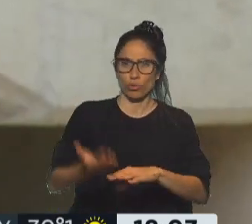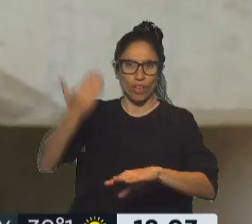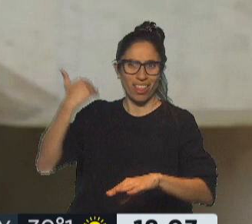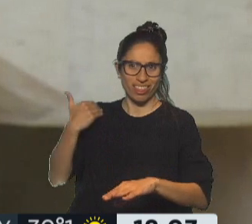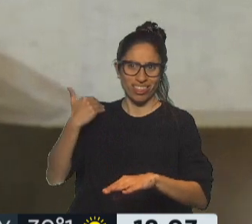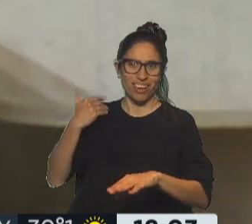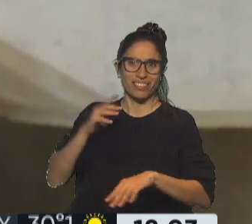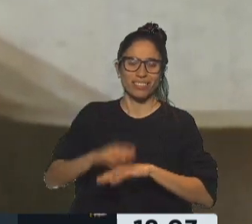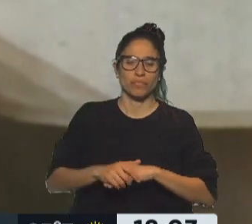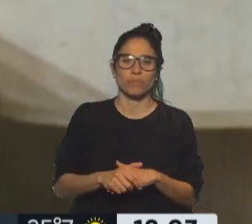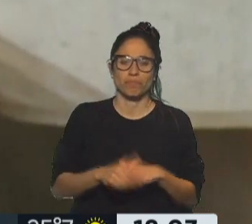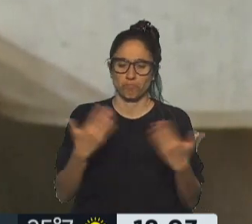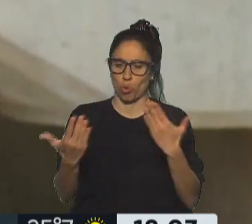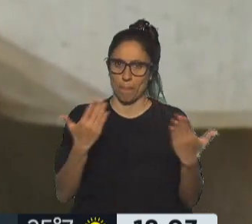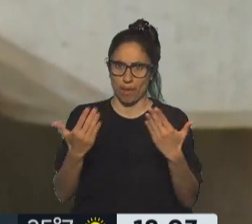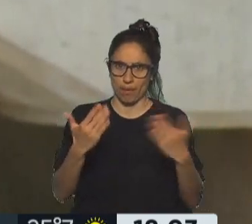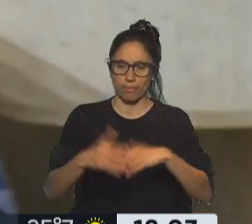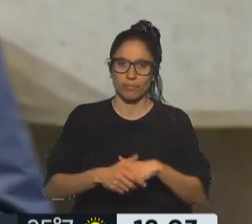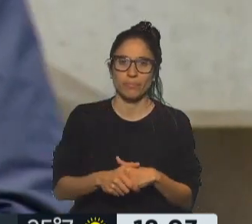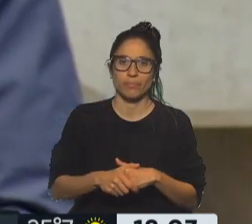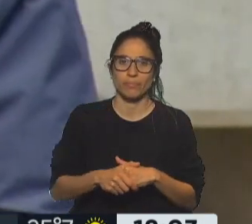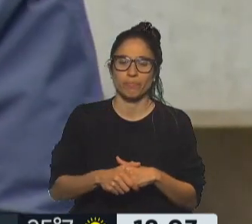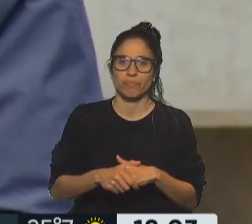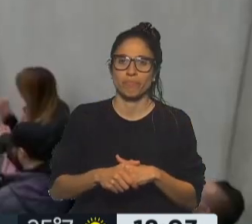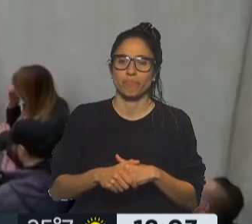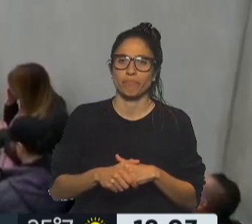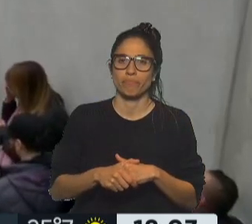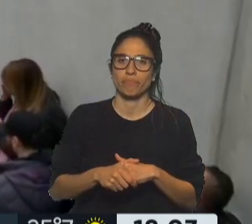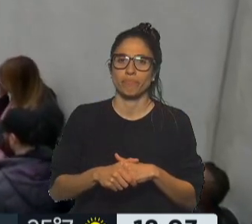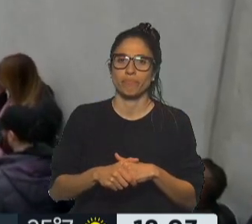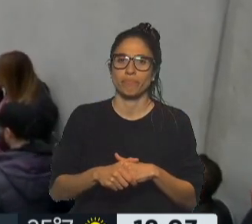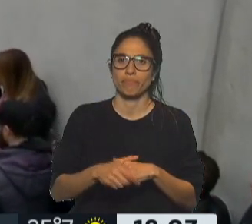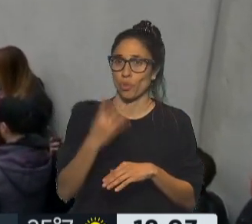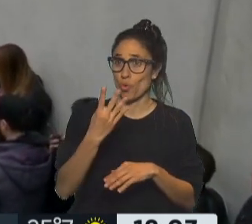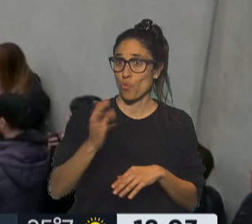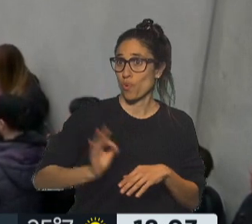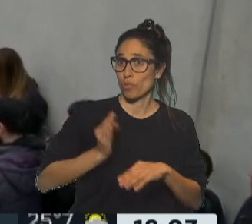en los cuatro años anteriores solo se construyeron seis